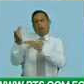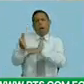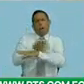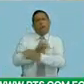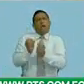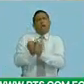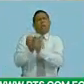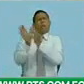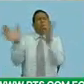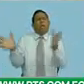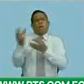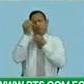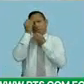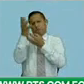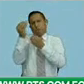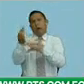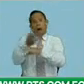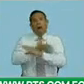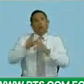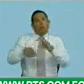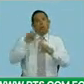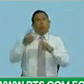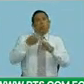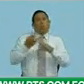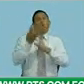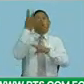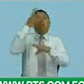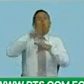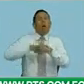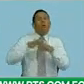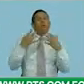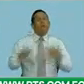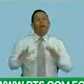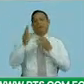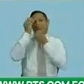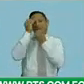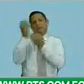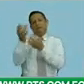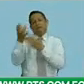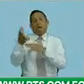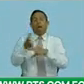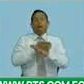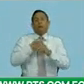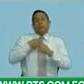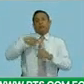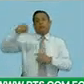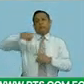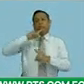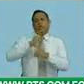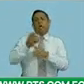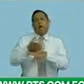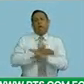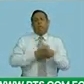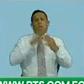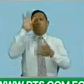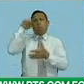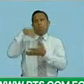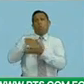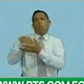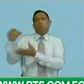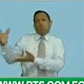por 4 ocasiones anteriormente. Mendoza confirmó haber recibido $200,000 para su movimiento político